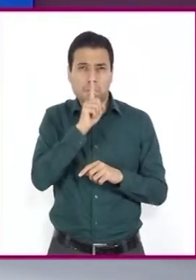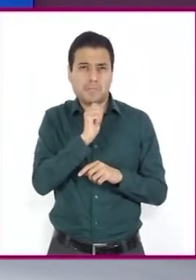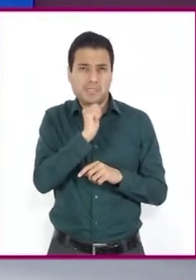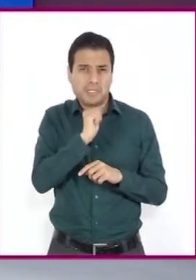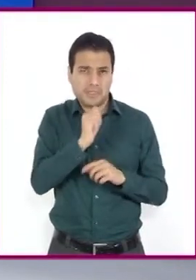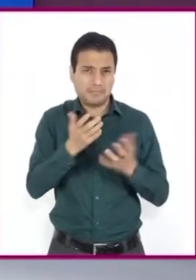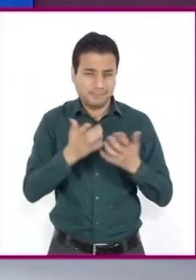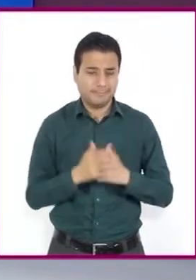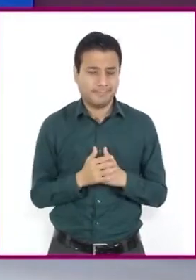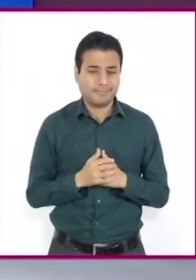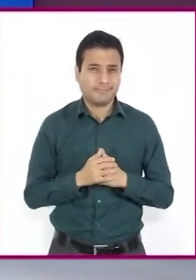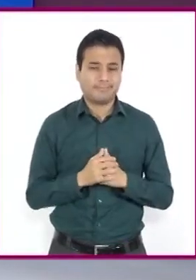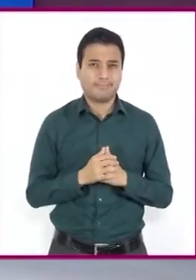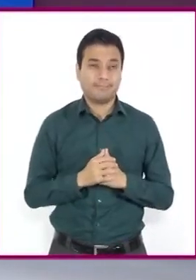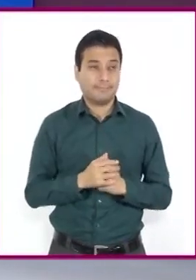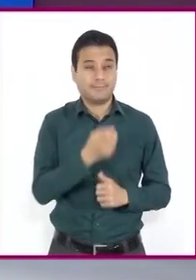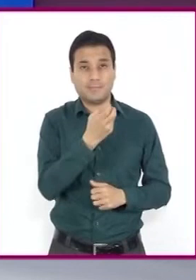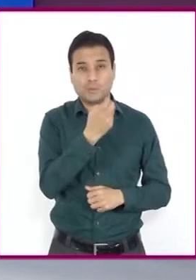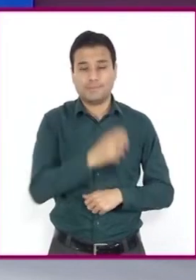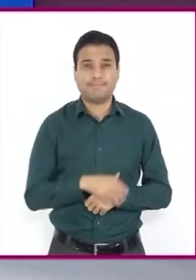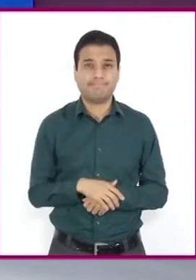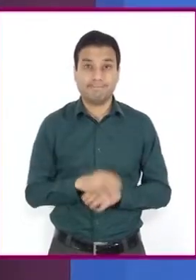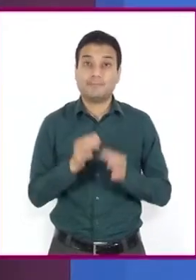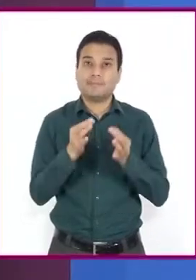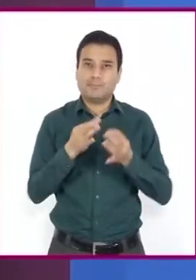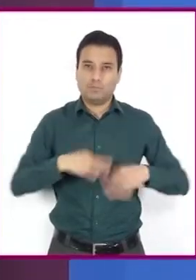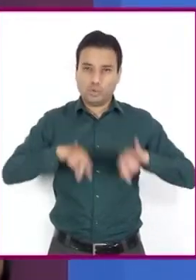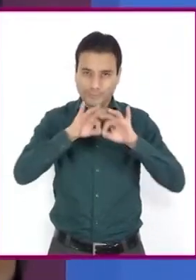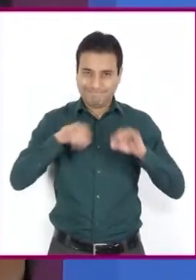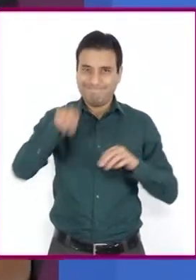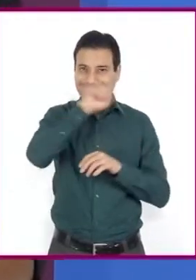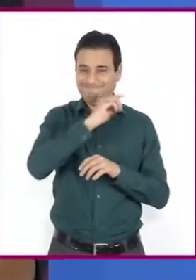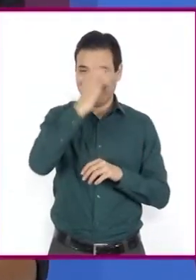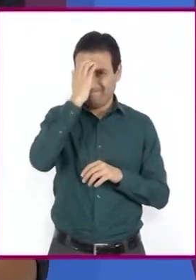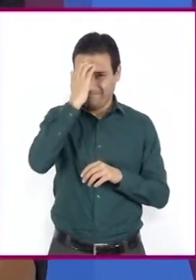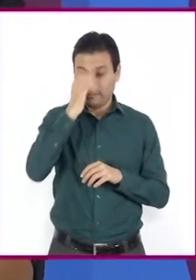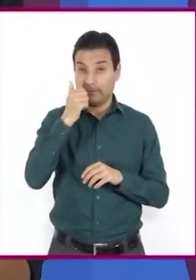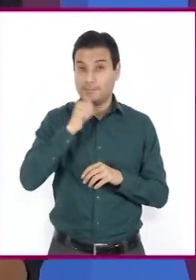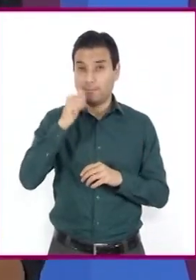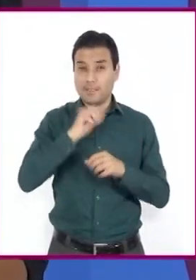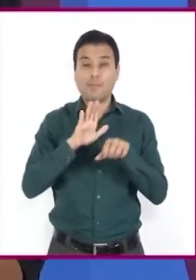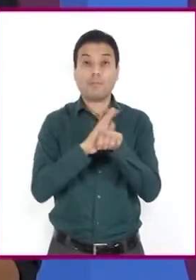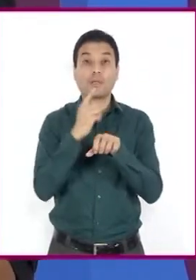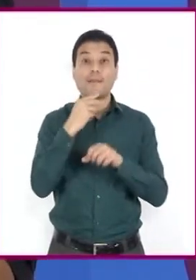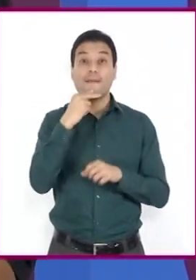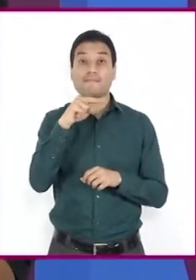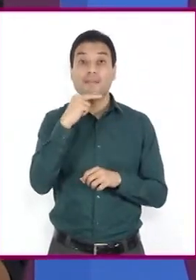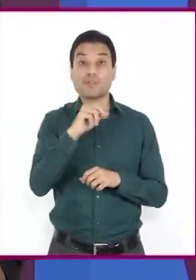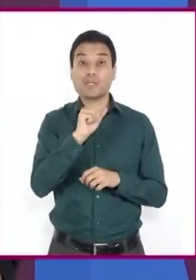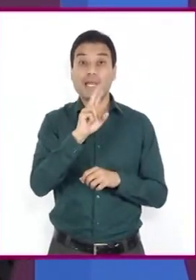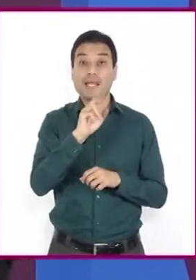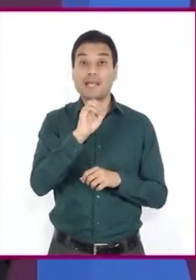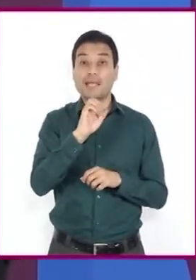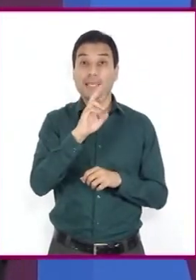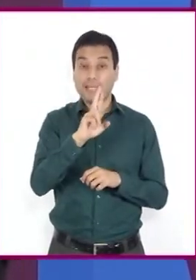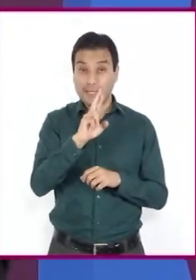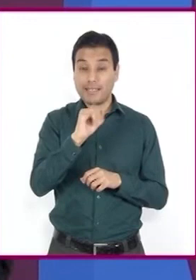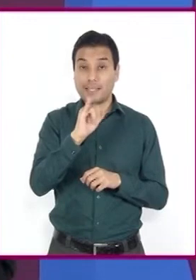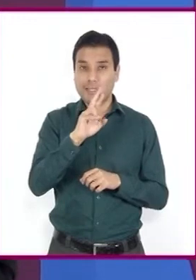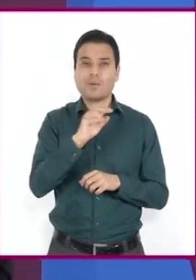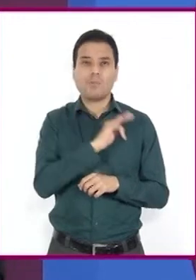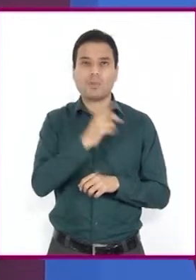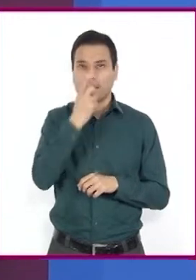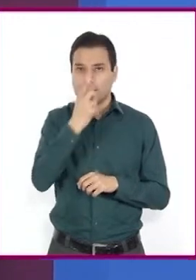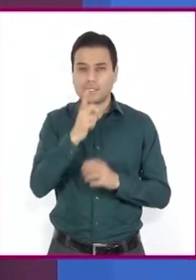a ninguna persona en concreto. Así es importante tener esto presente porque los verbos en infinitivo se pueden usar para mencionar